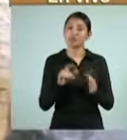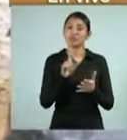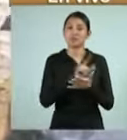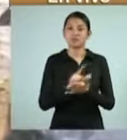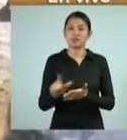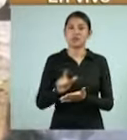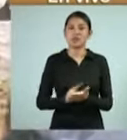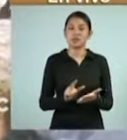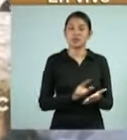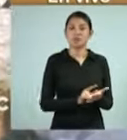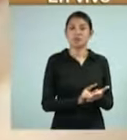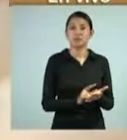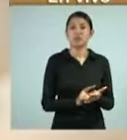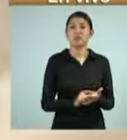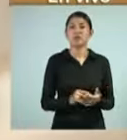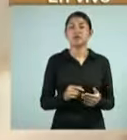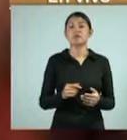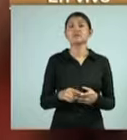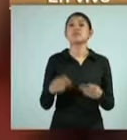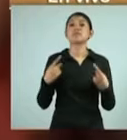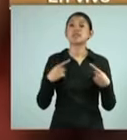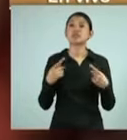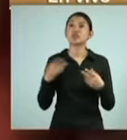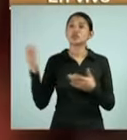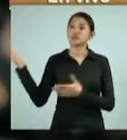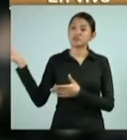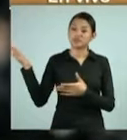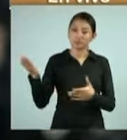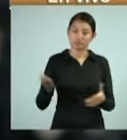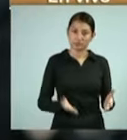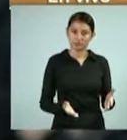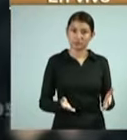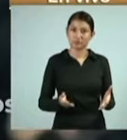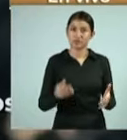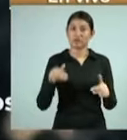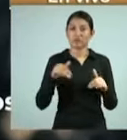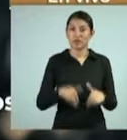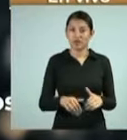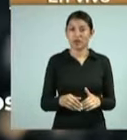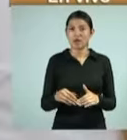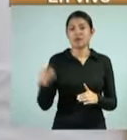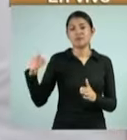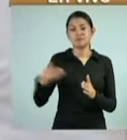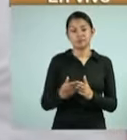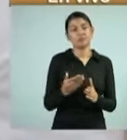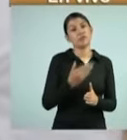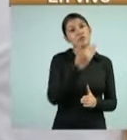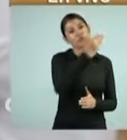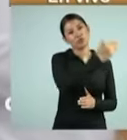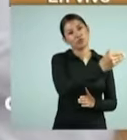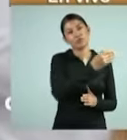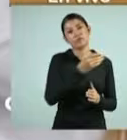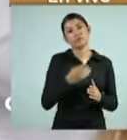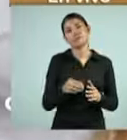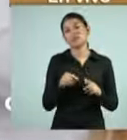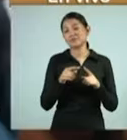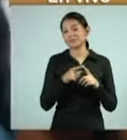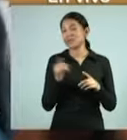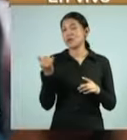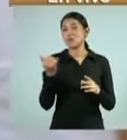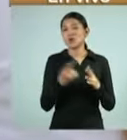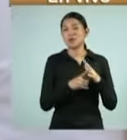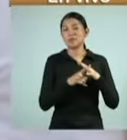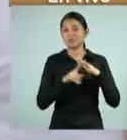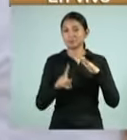paso migrante por el estado, como paso obligatorio del tema migratorio,